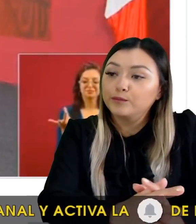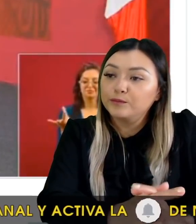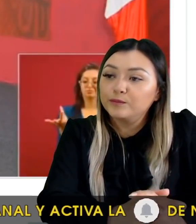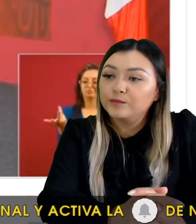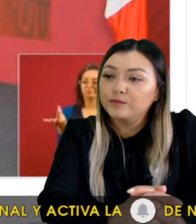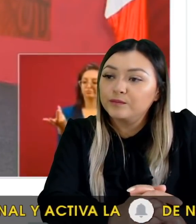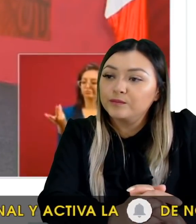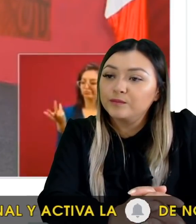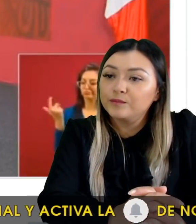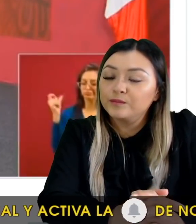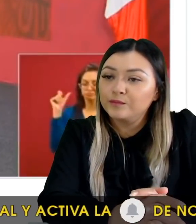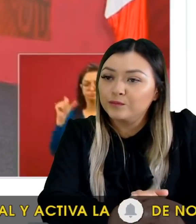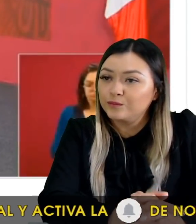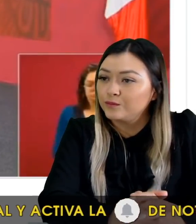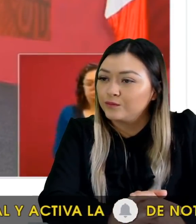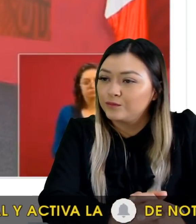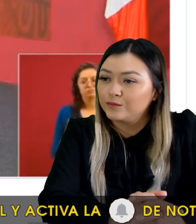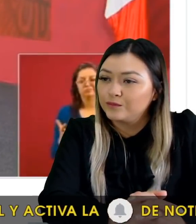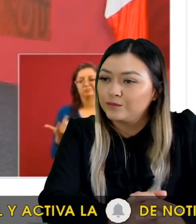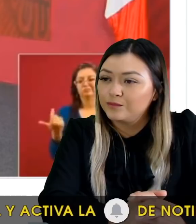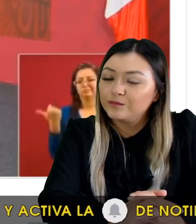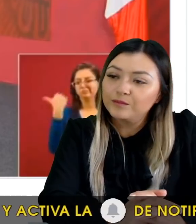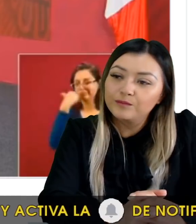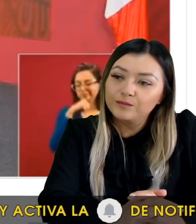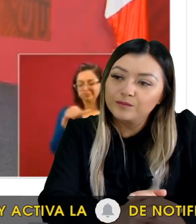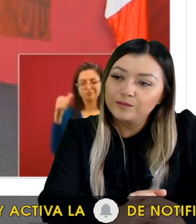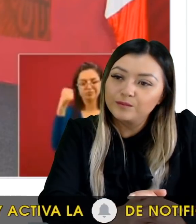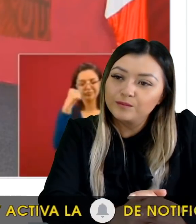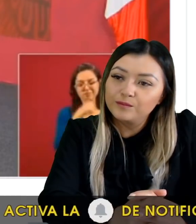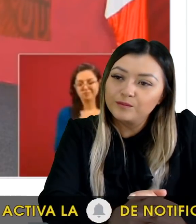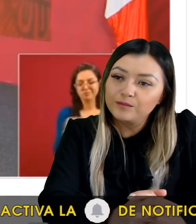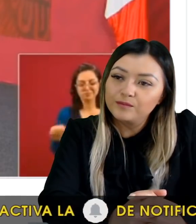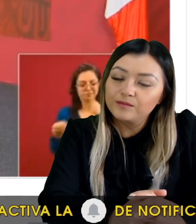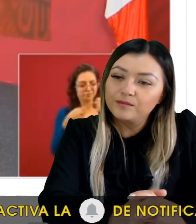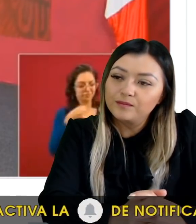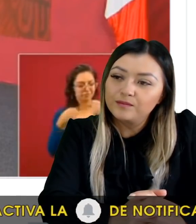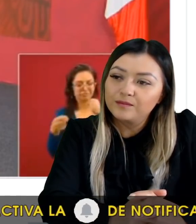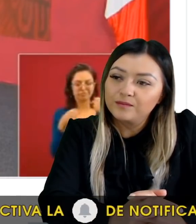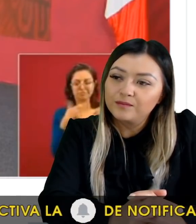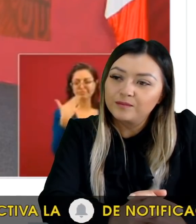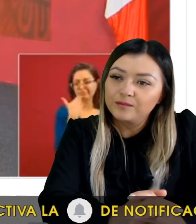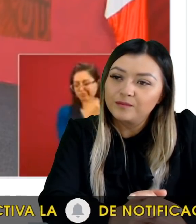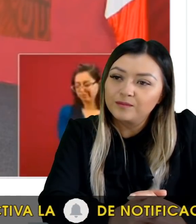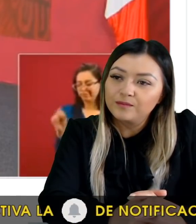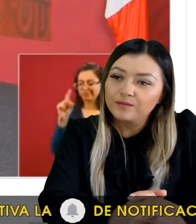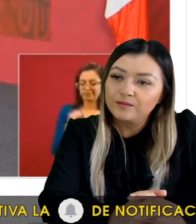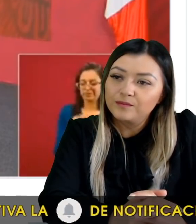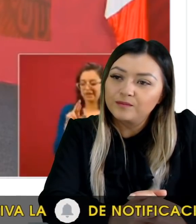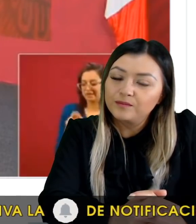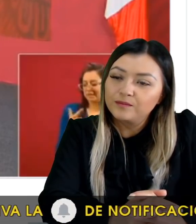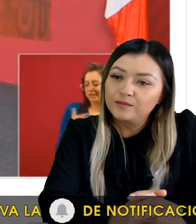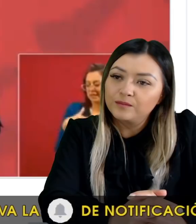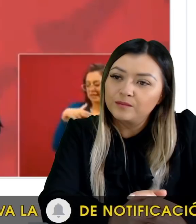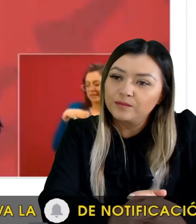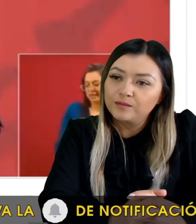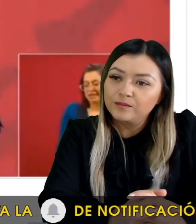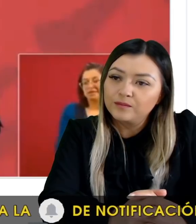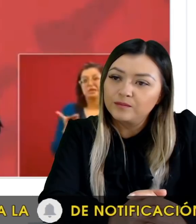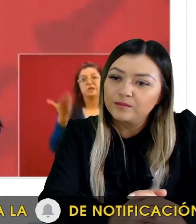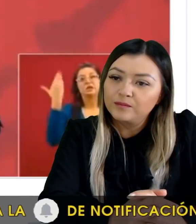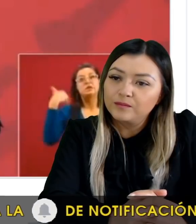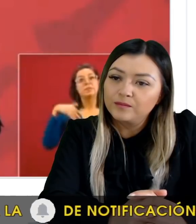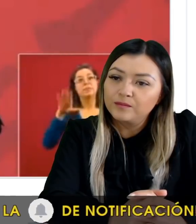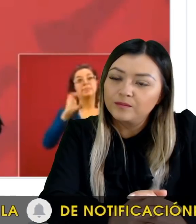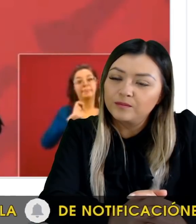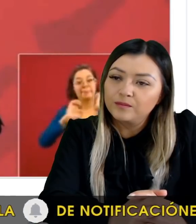siempre, y muy buenos periodistas. Don Regino le hizo una entrevista